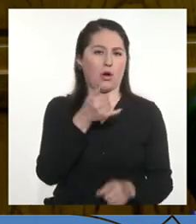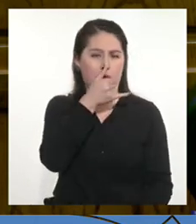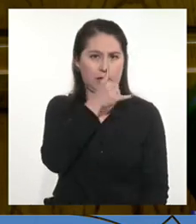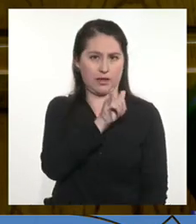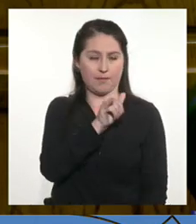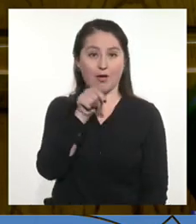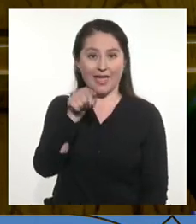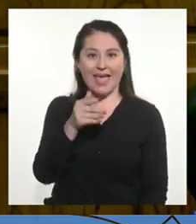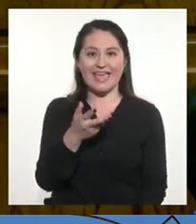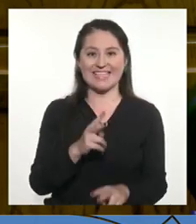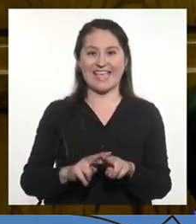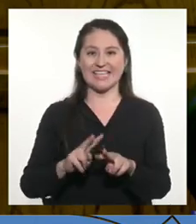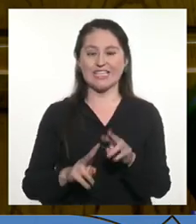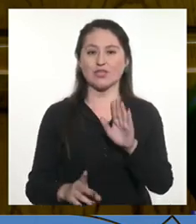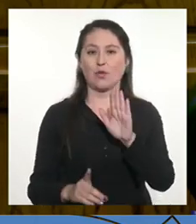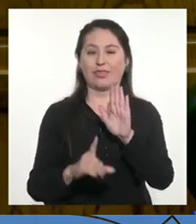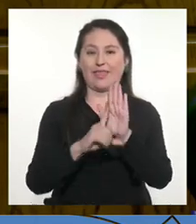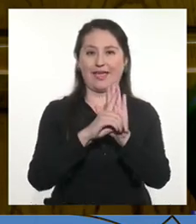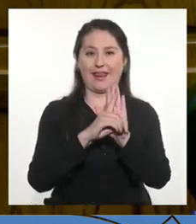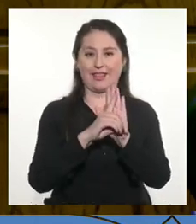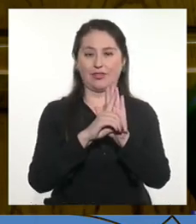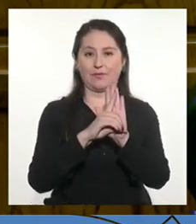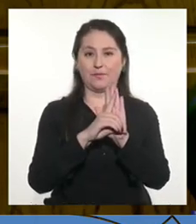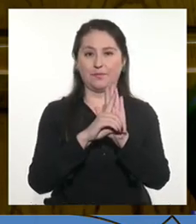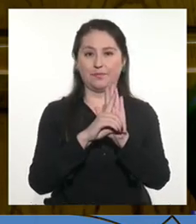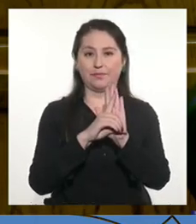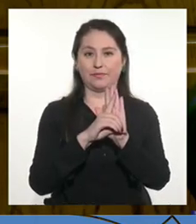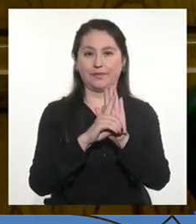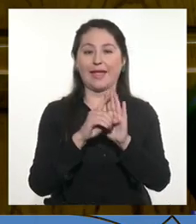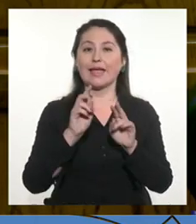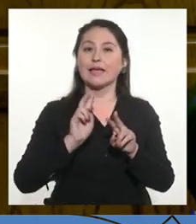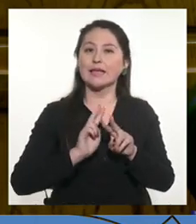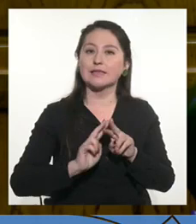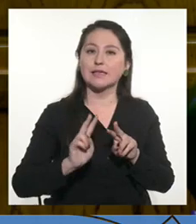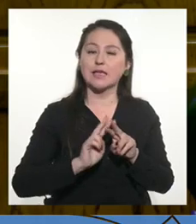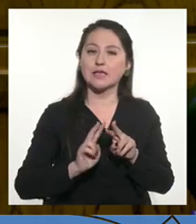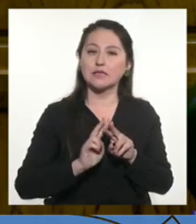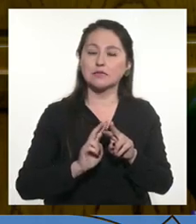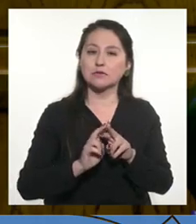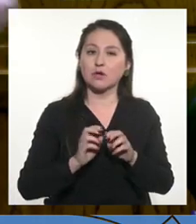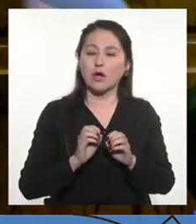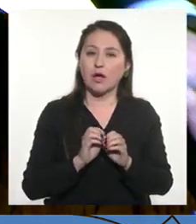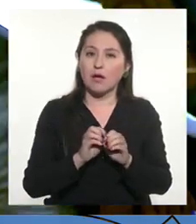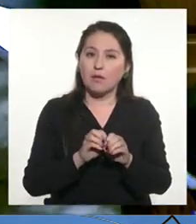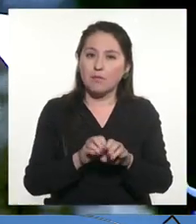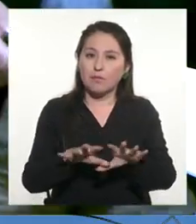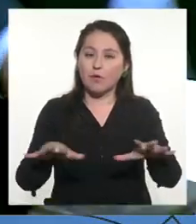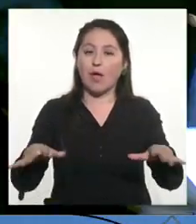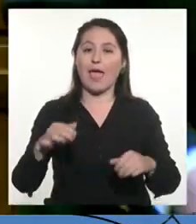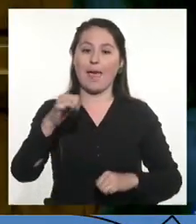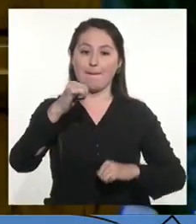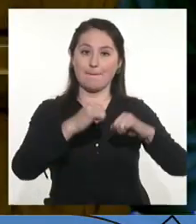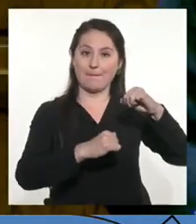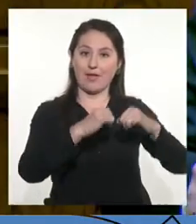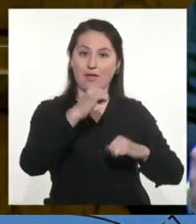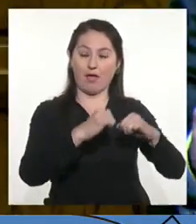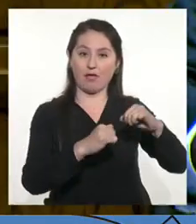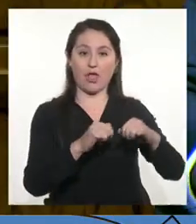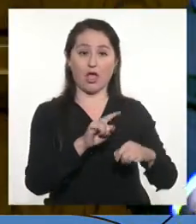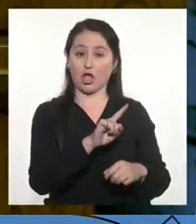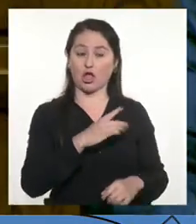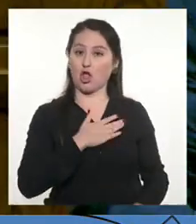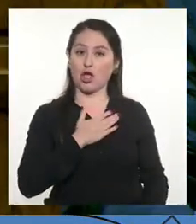dictó un decreto mediante el cual se declaró expropiable a empresas que se negaron a producir artículos